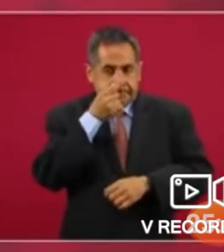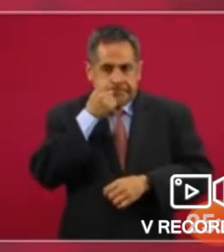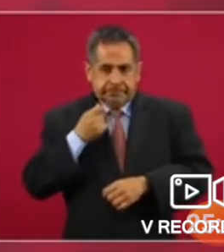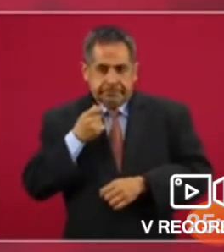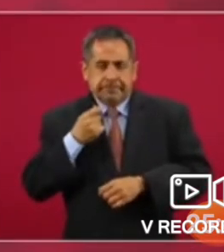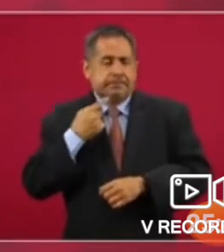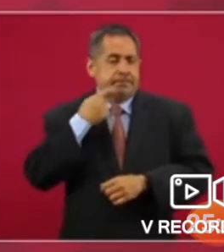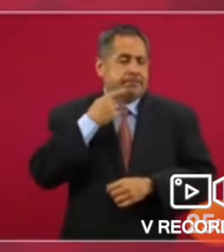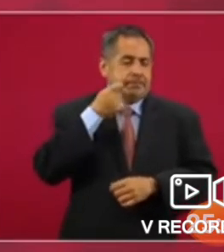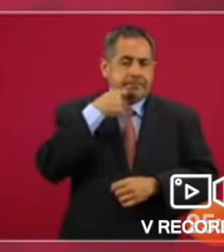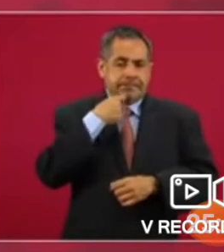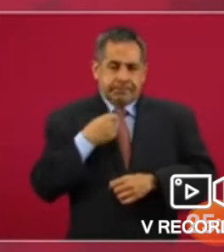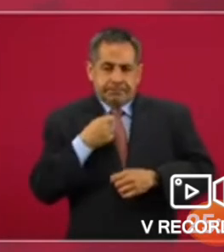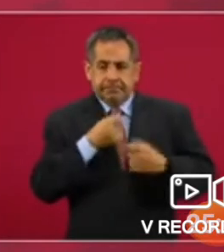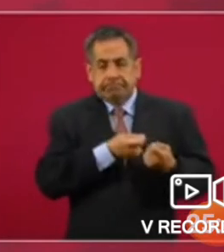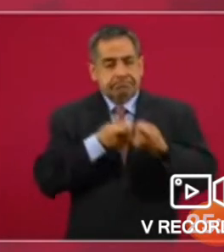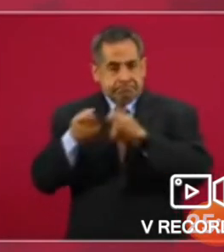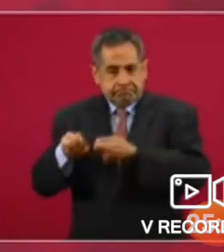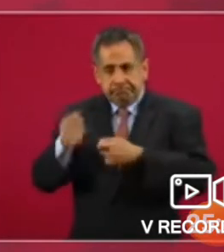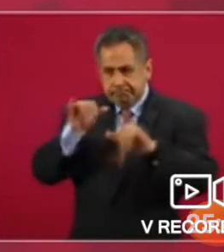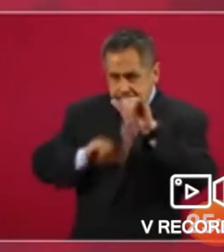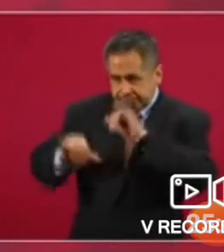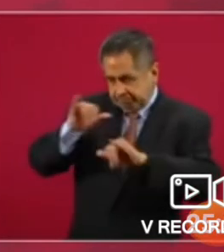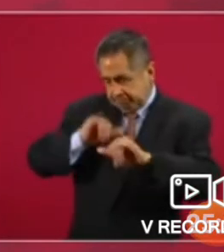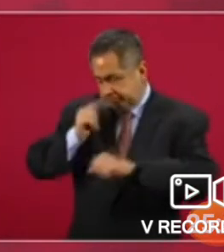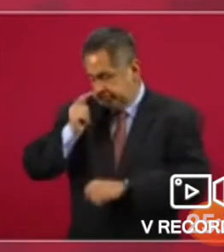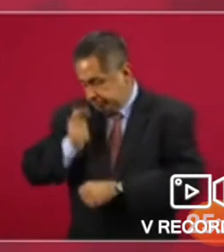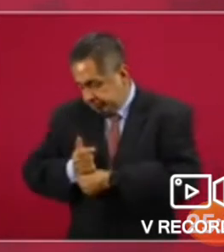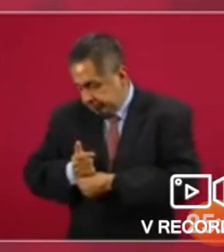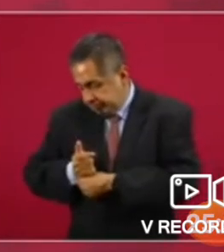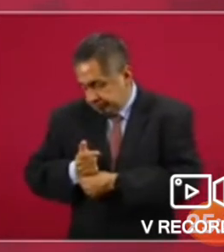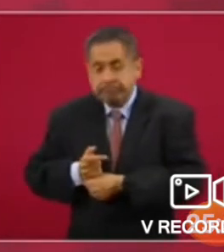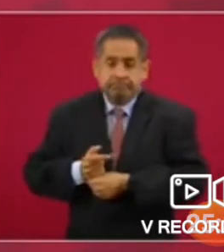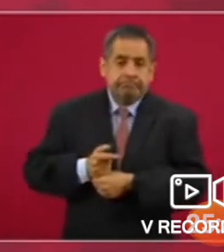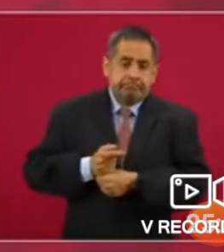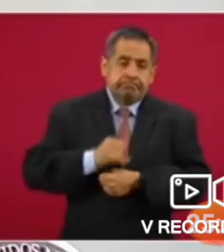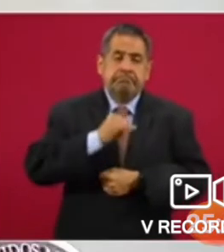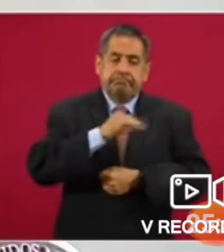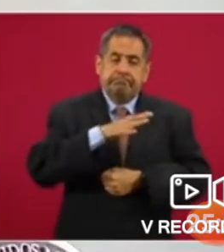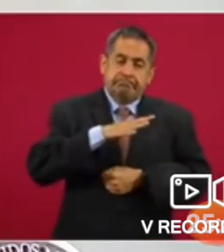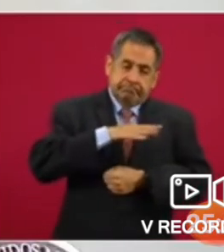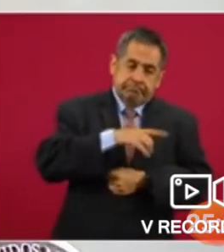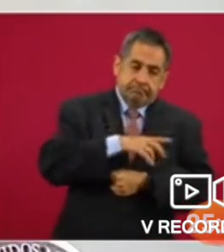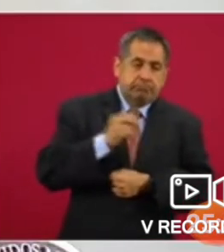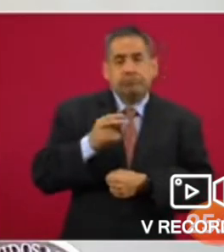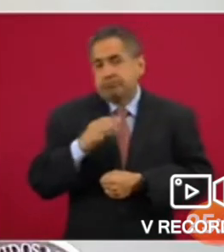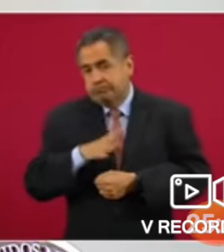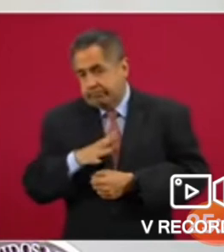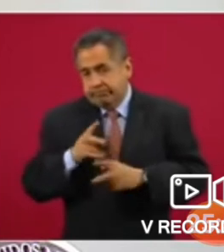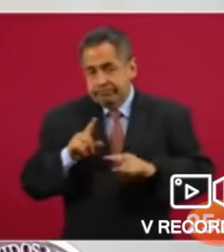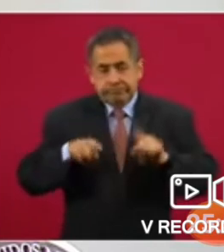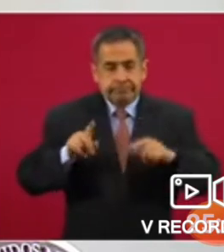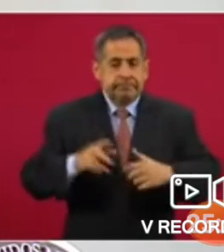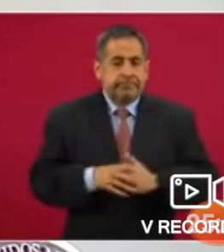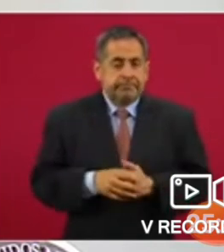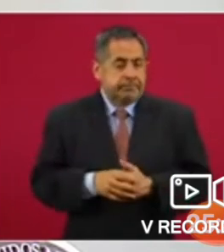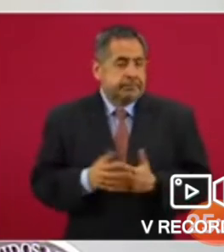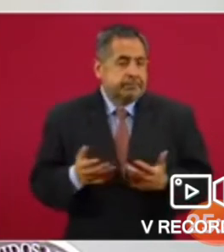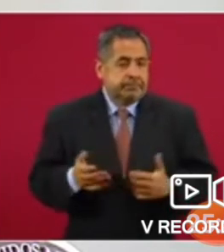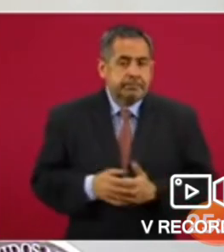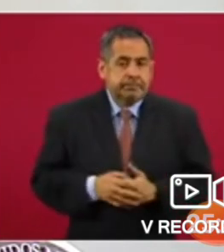los líquidos respiratorios, se procesa en el laboratorio y el laboratorio nos dice existe el virus SARS-CoV-2. Pero eso es